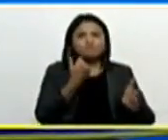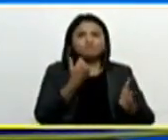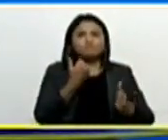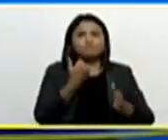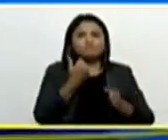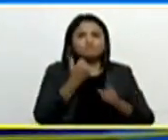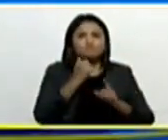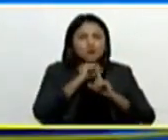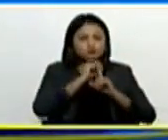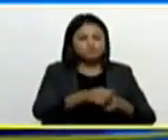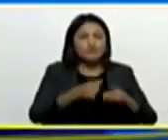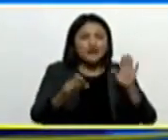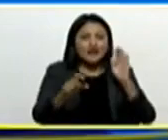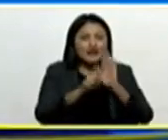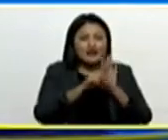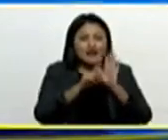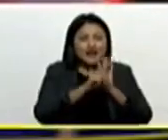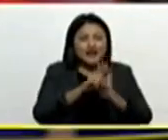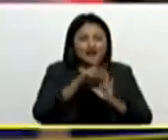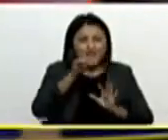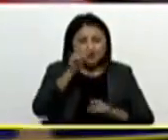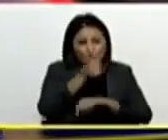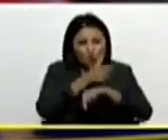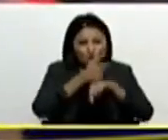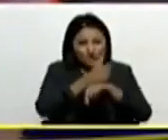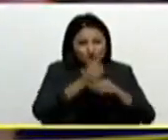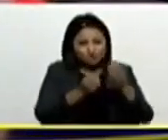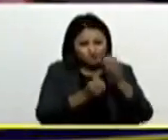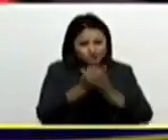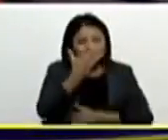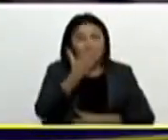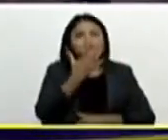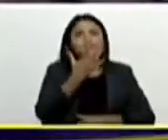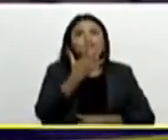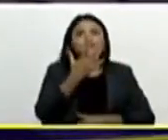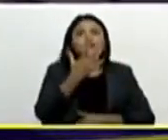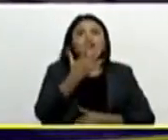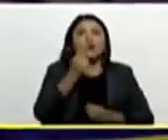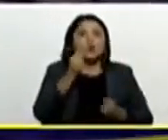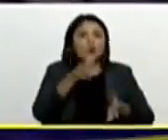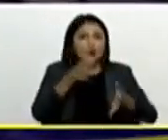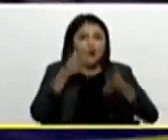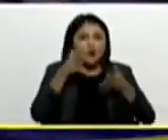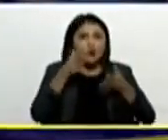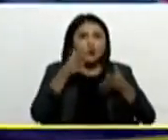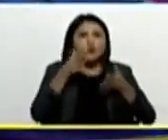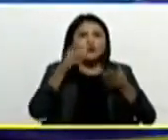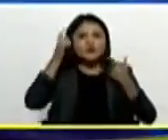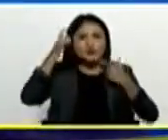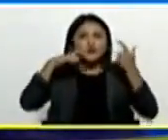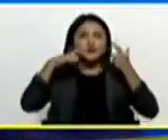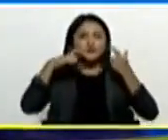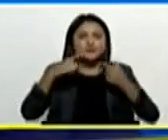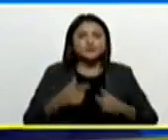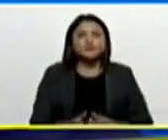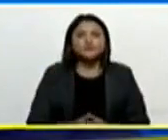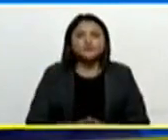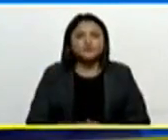a un gobierno legítimo como el que surgió con la victoria de Chávez.